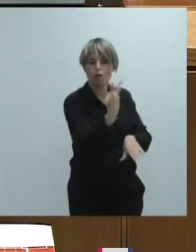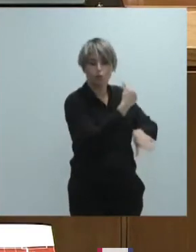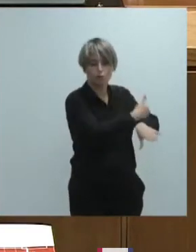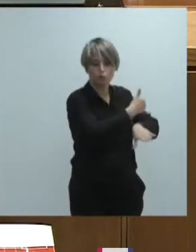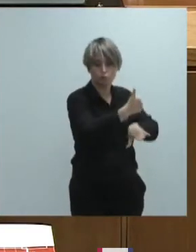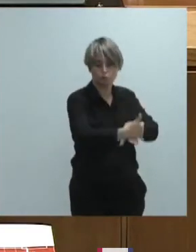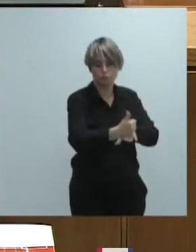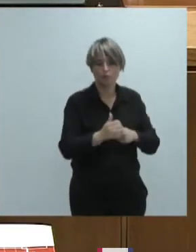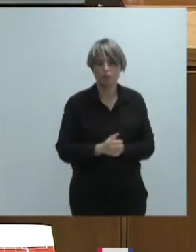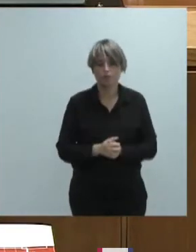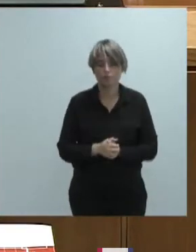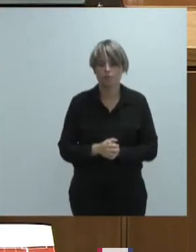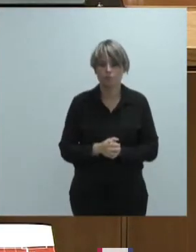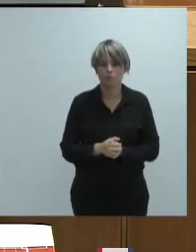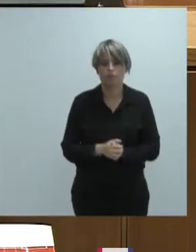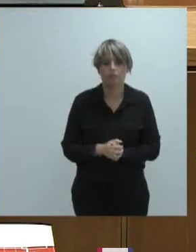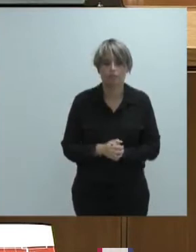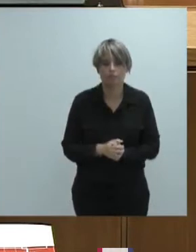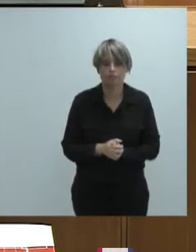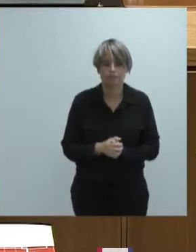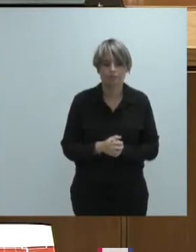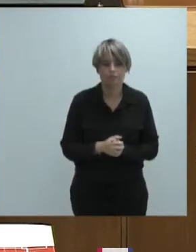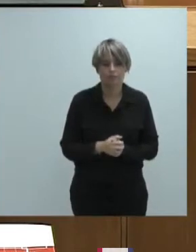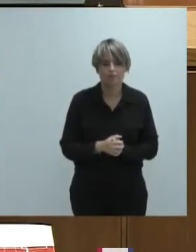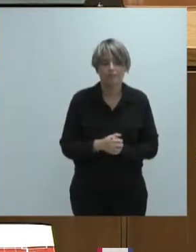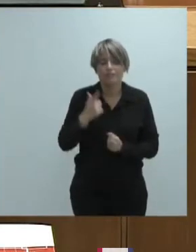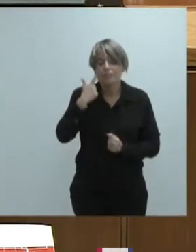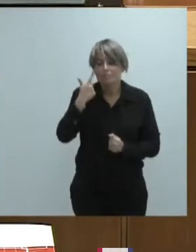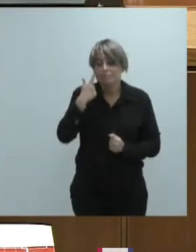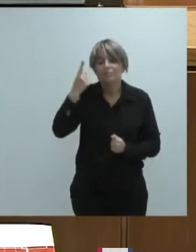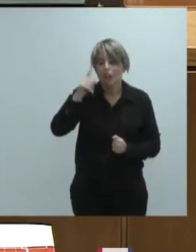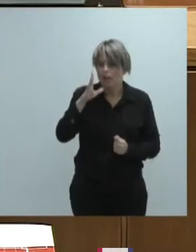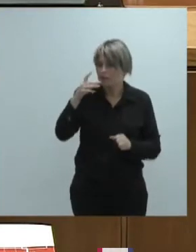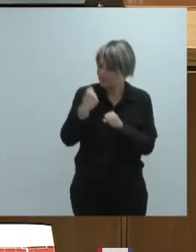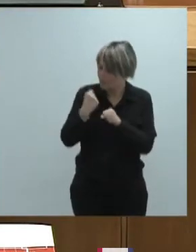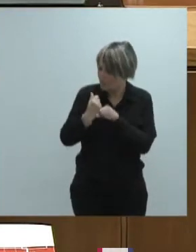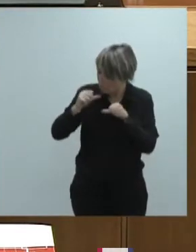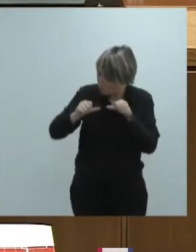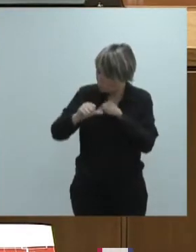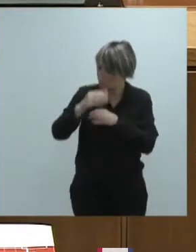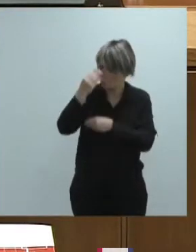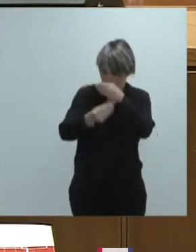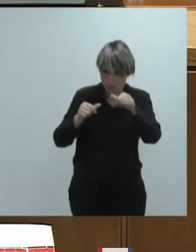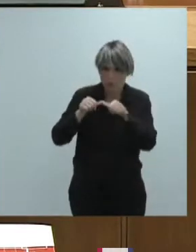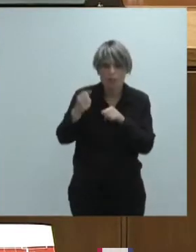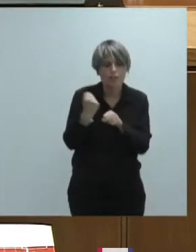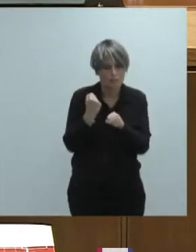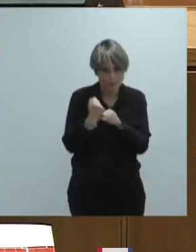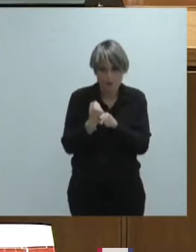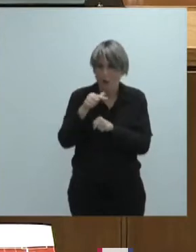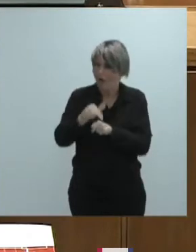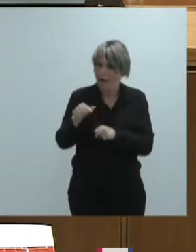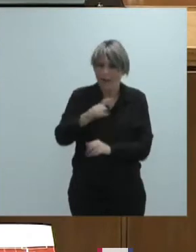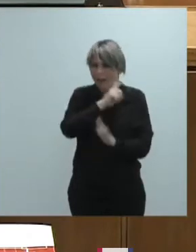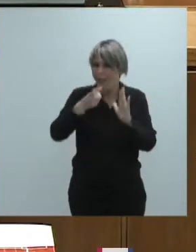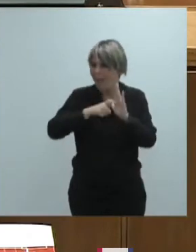al gobierno de coalición la nasco du aurretik higonet al rival de esta vida esta trámite así